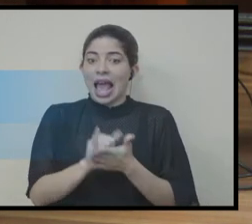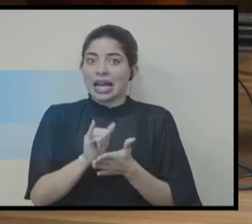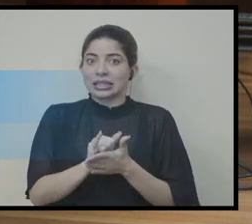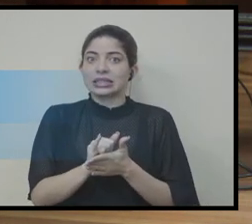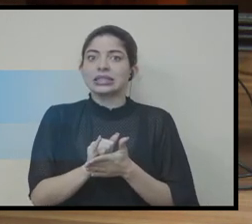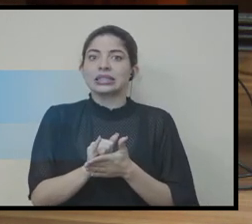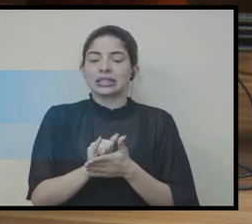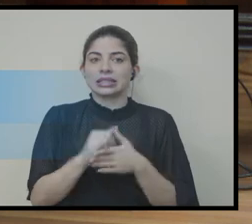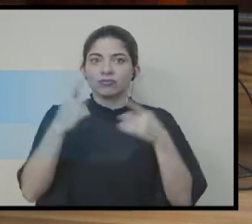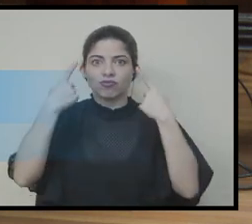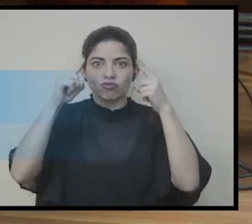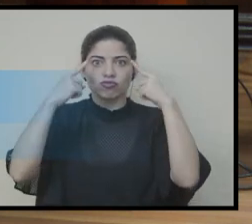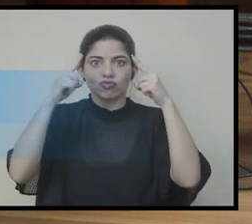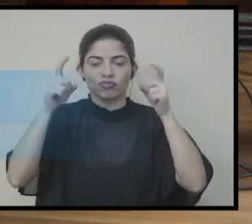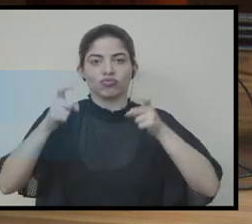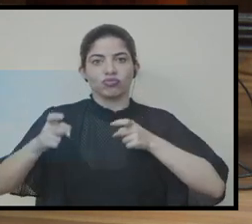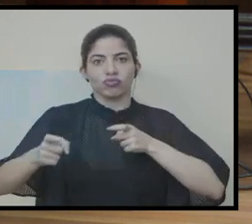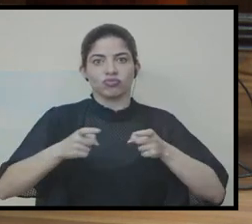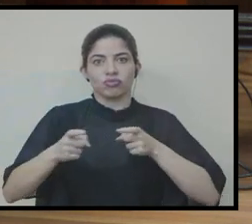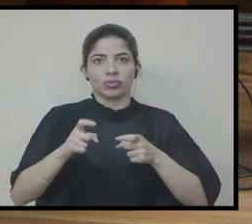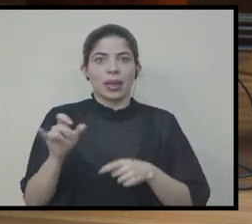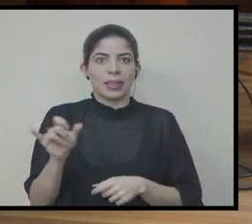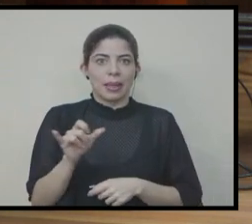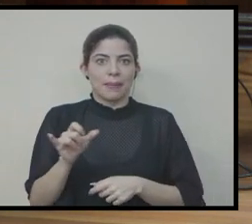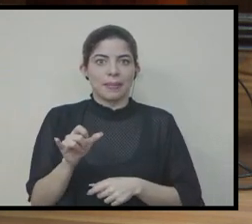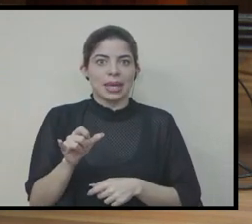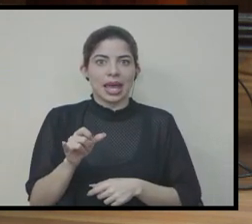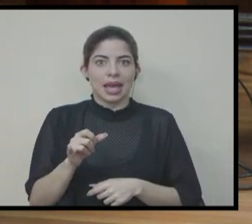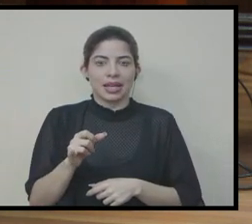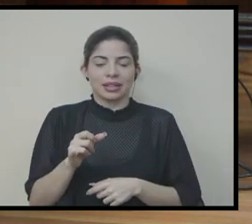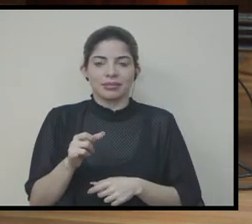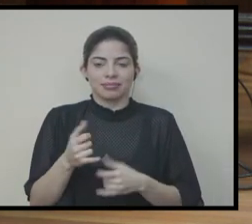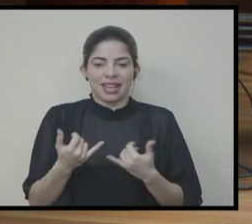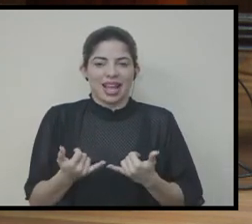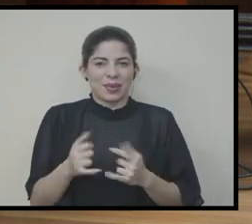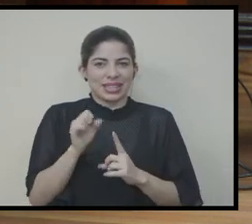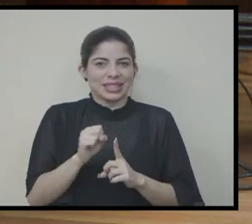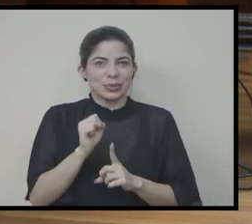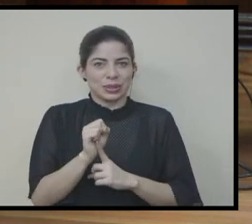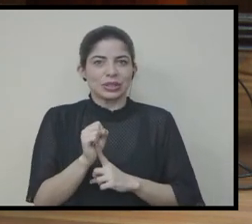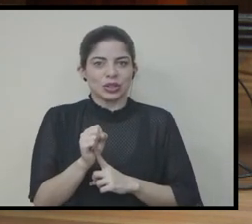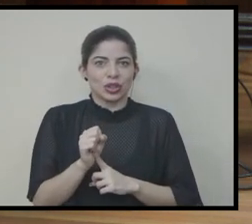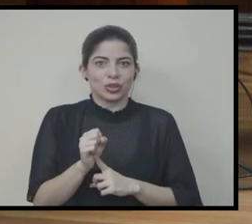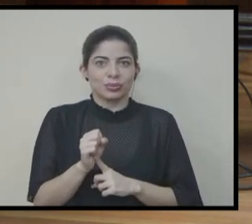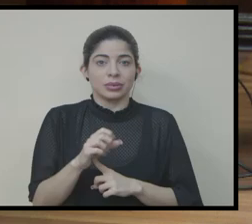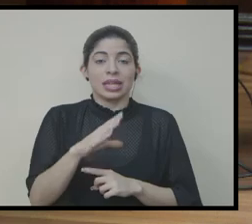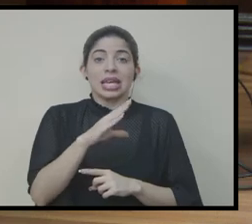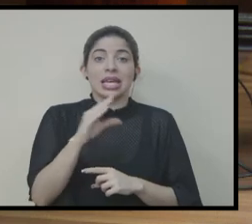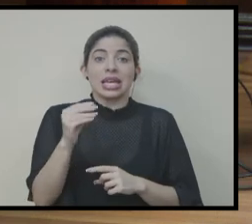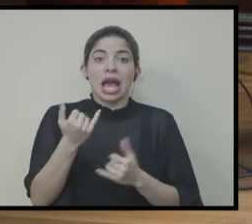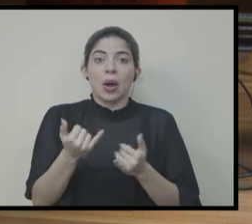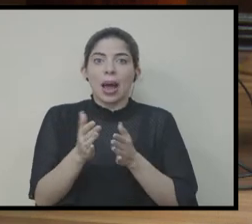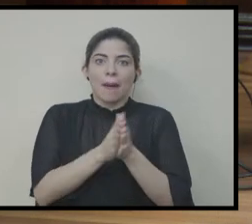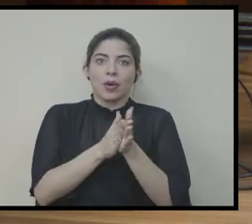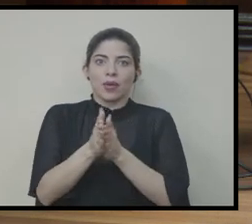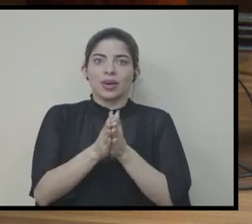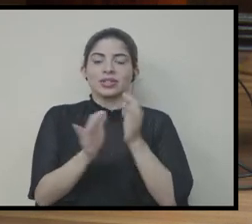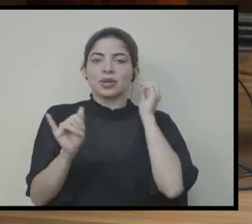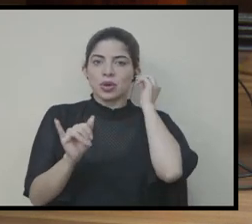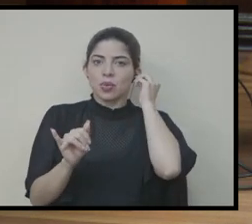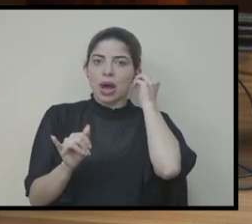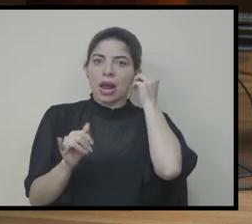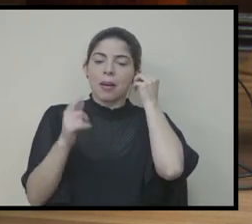como he logrado manejar también esta situación. Y aprovecho